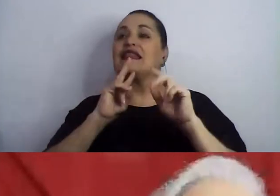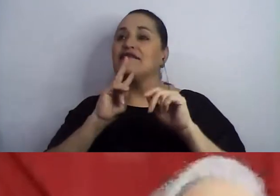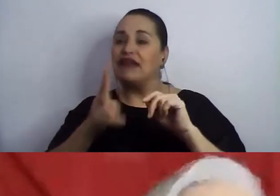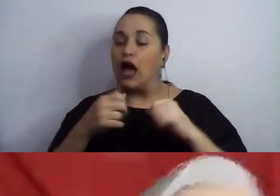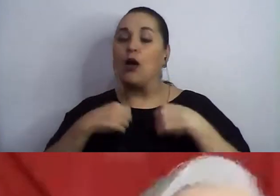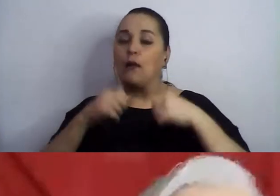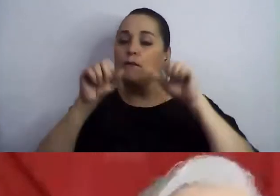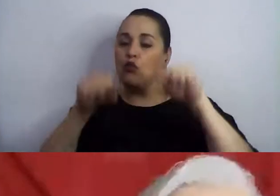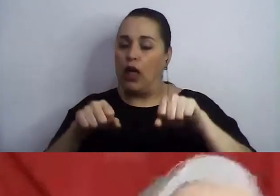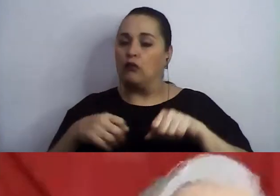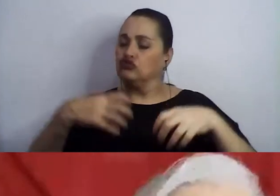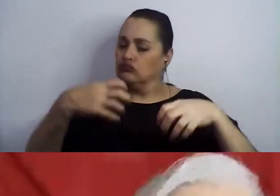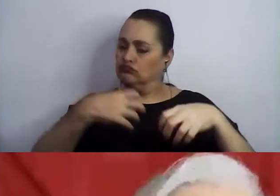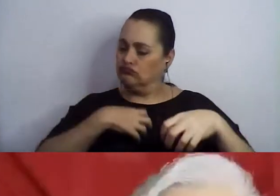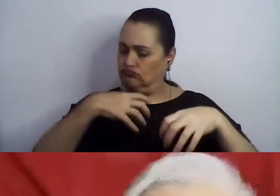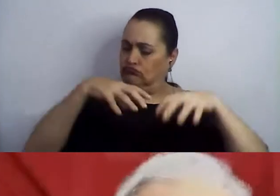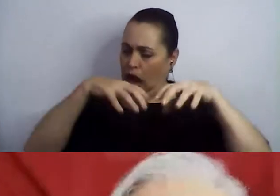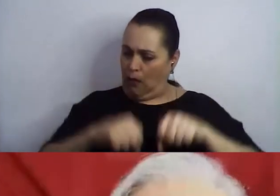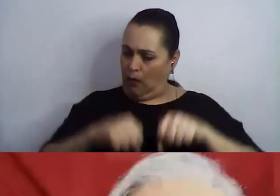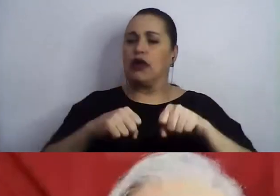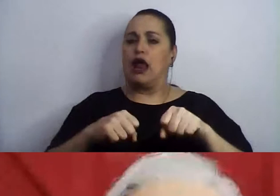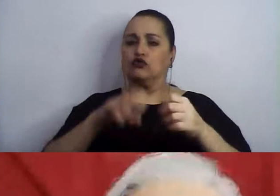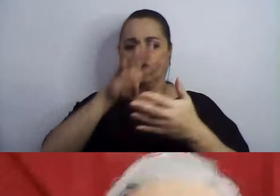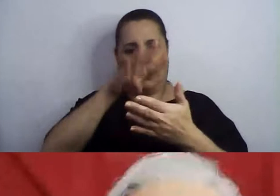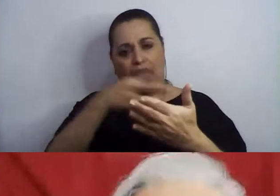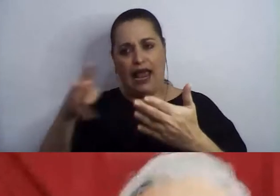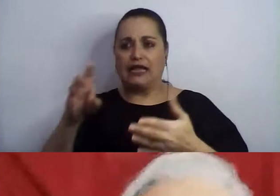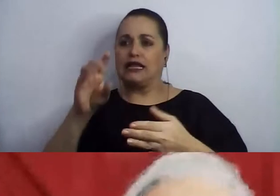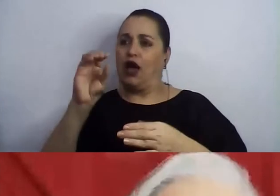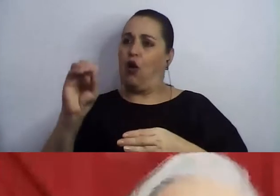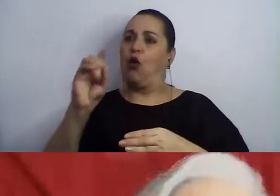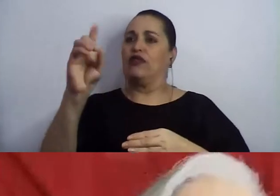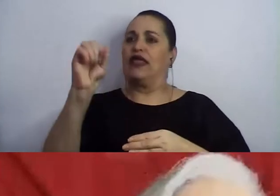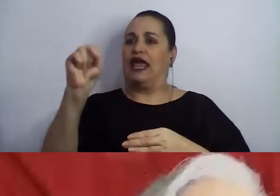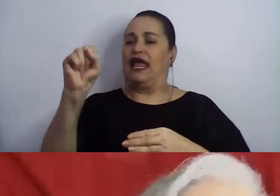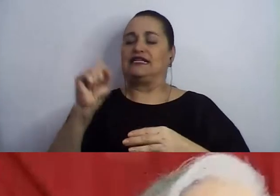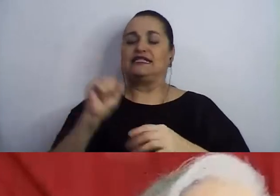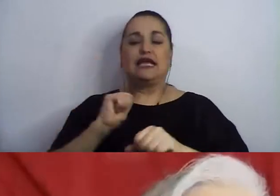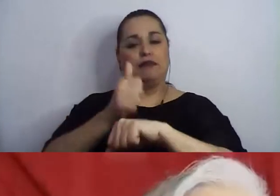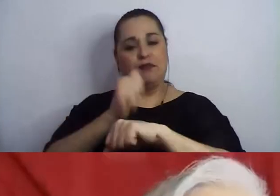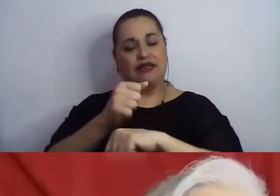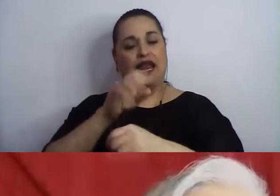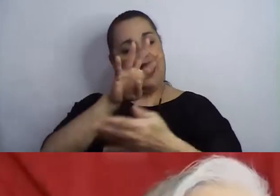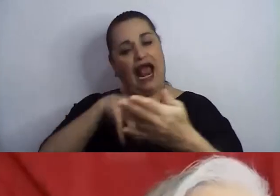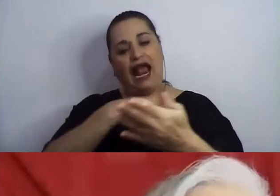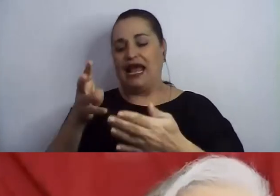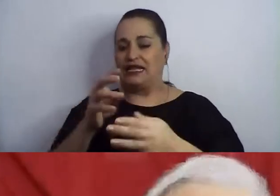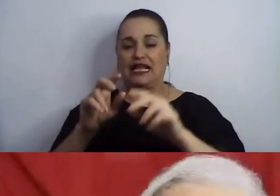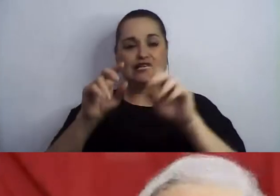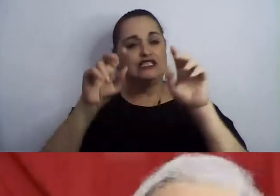podamos apropiar de los ODS y de la agenda al implementarlas en nuestras agendas de sociedad civil.